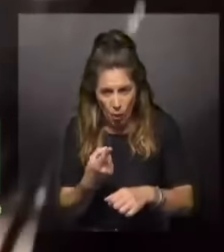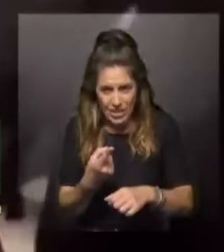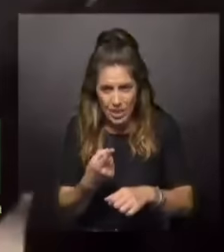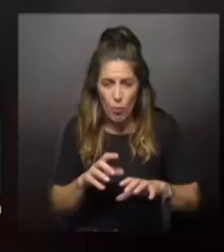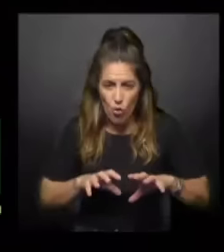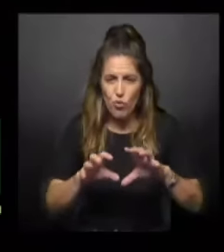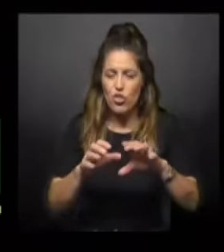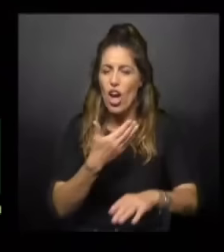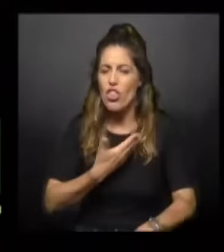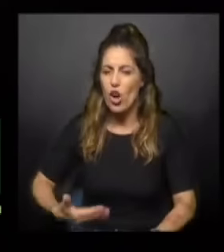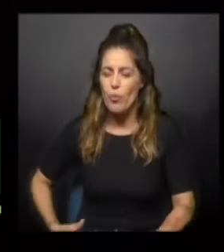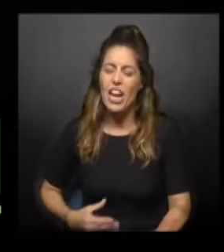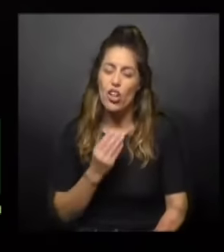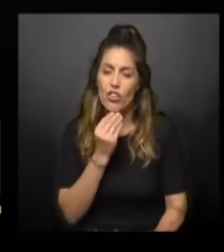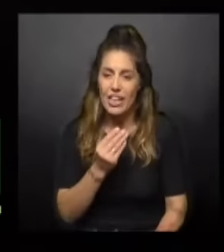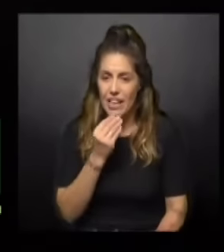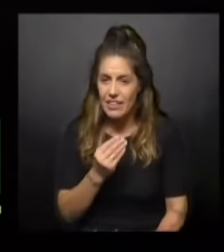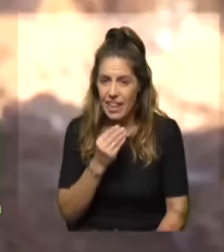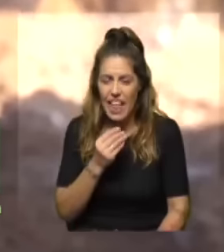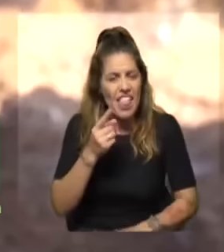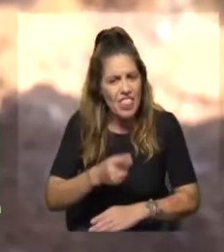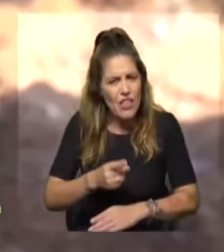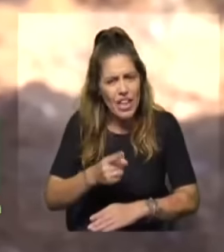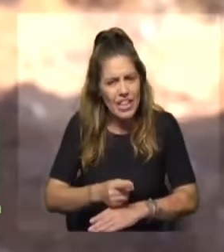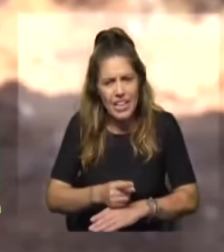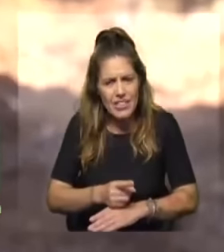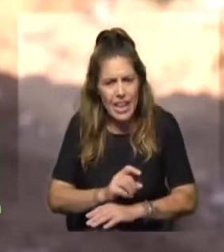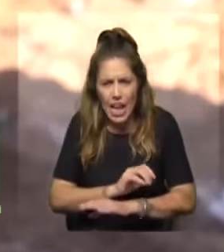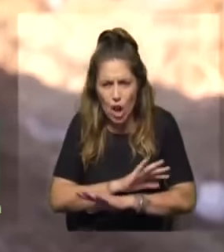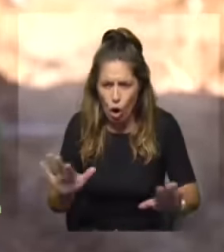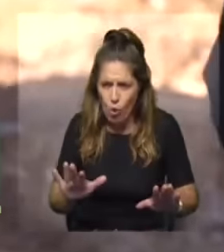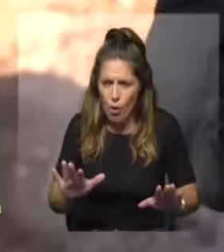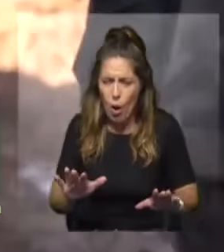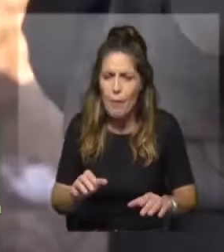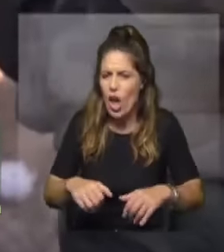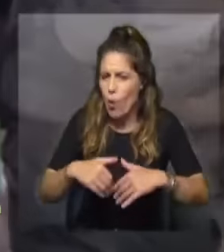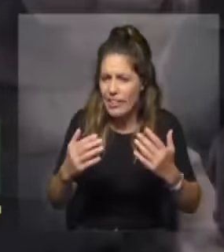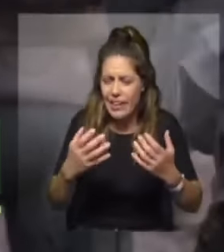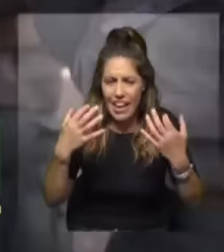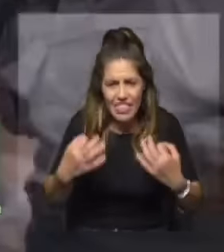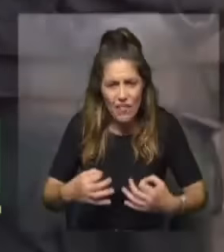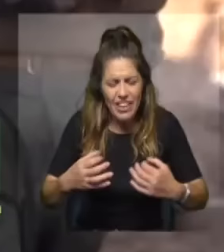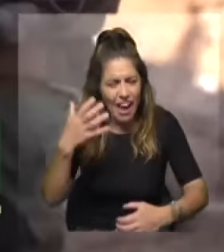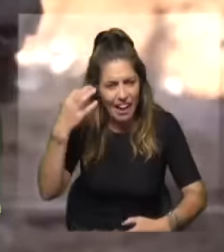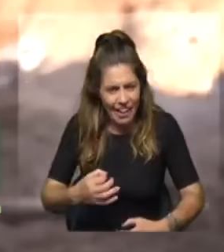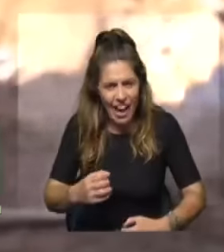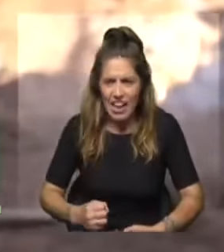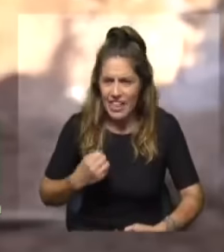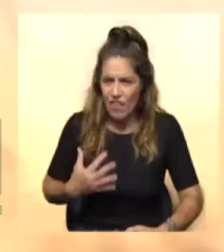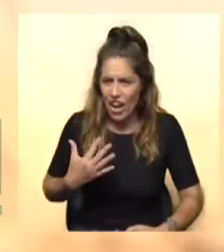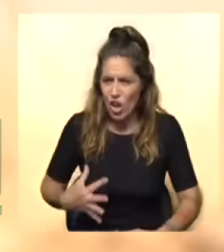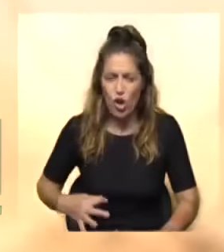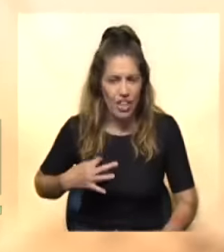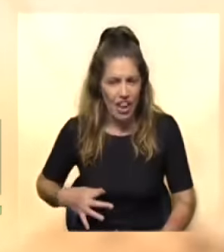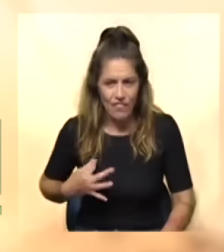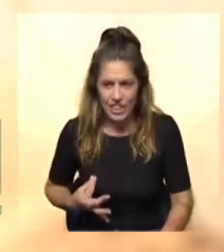funcionario del gobierno de netanyahu deberían ser la gota que colma el vaso para cualquiera que realmente crea en el valor de la vida